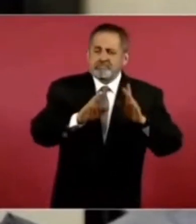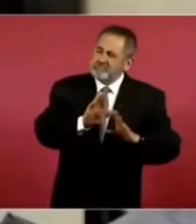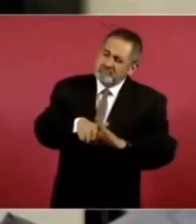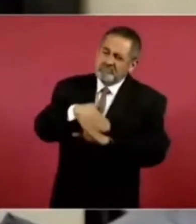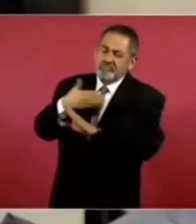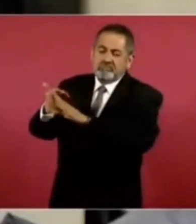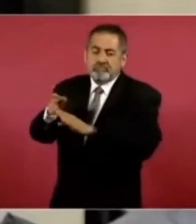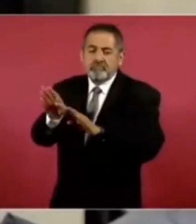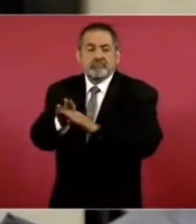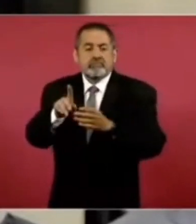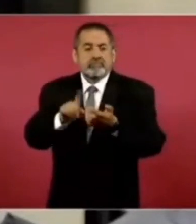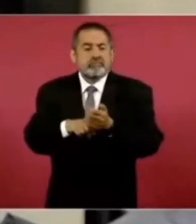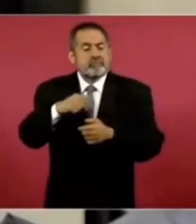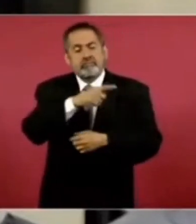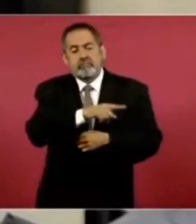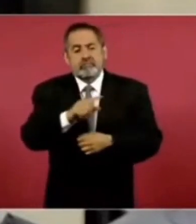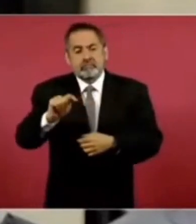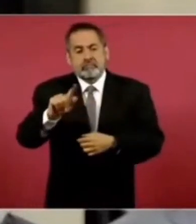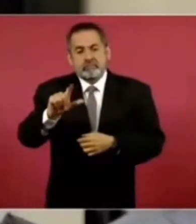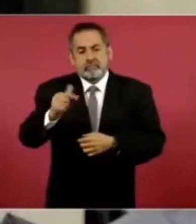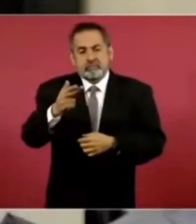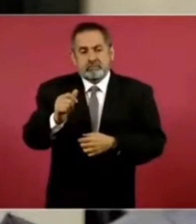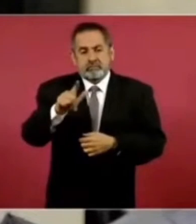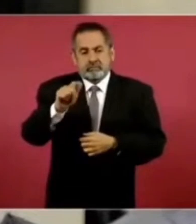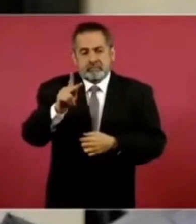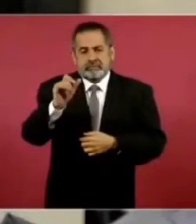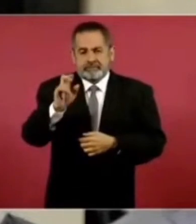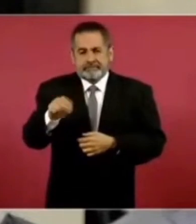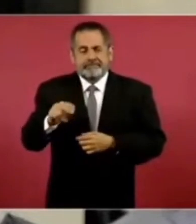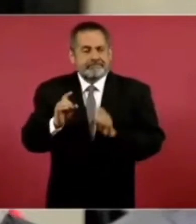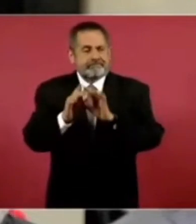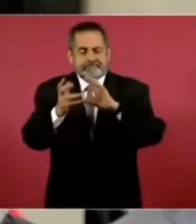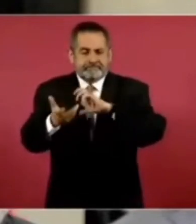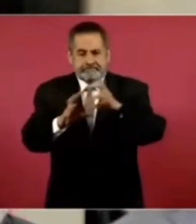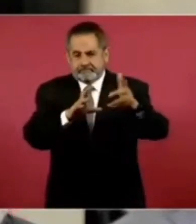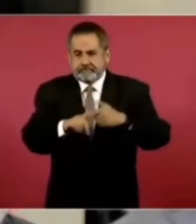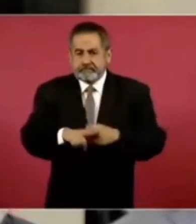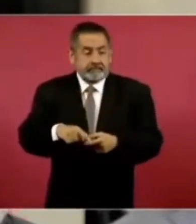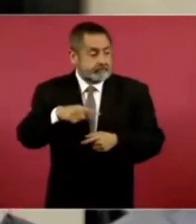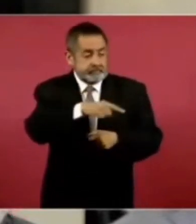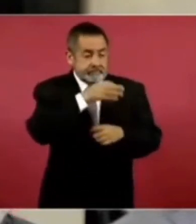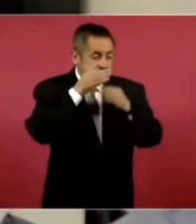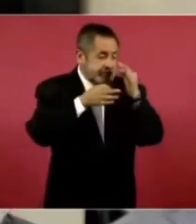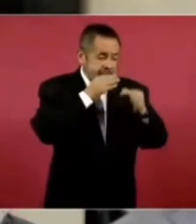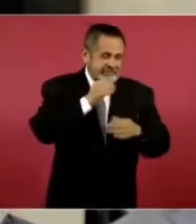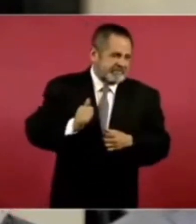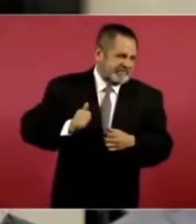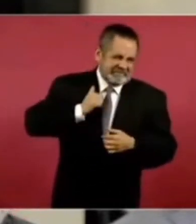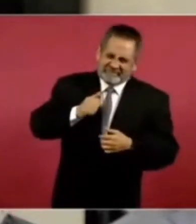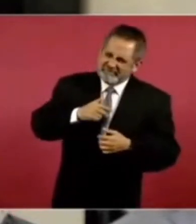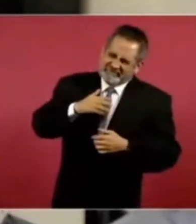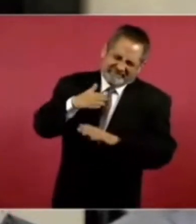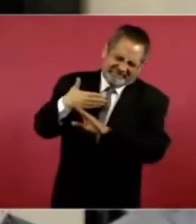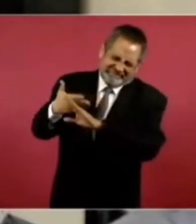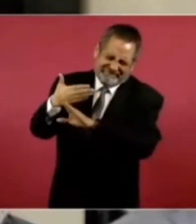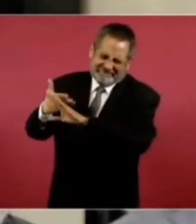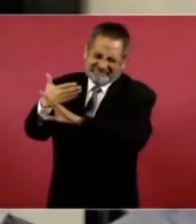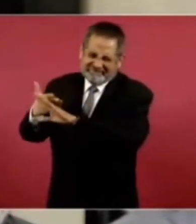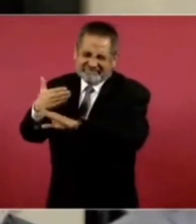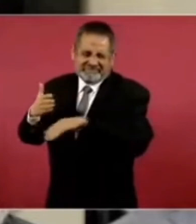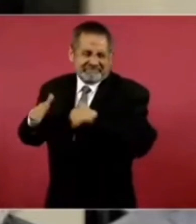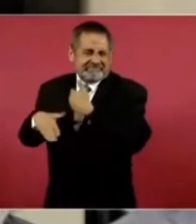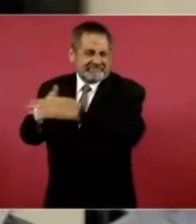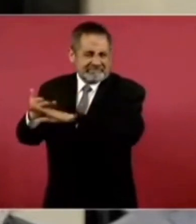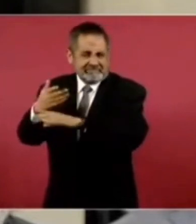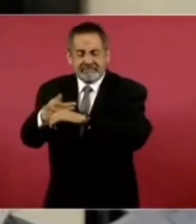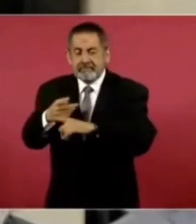comenzó con la tragedia de Tlahuelilpan, si usted la recuerda muy bien. Los medios de comunicación aprovecharon esa circunstancia para